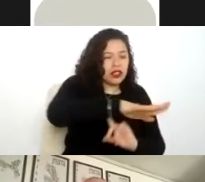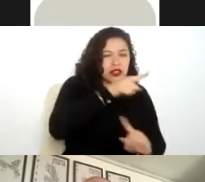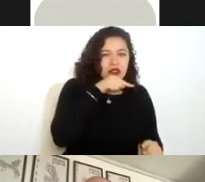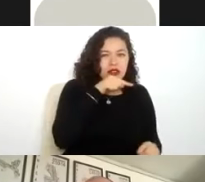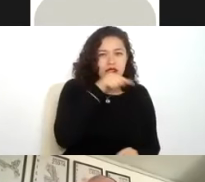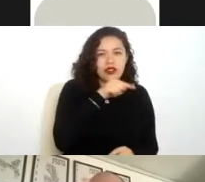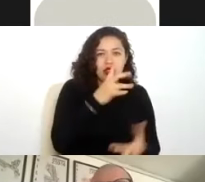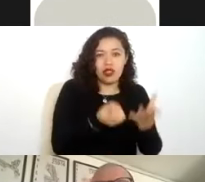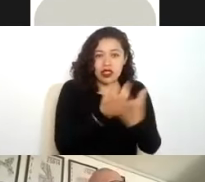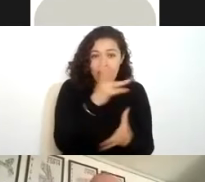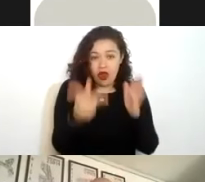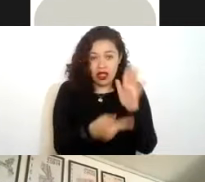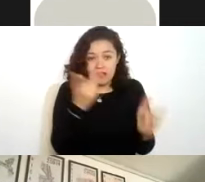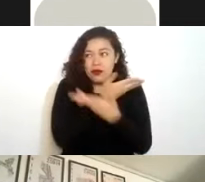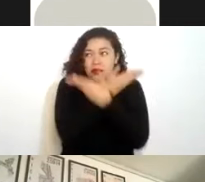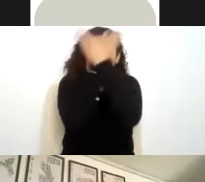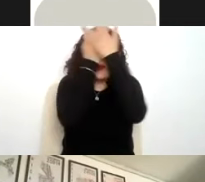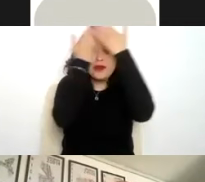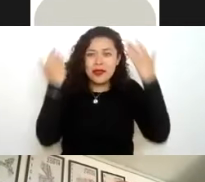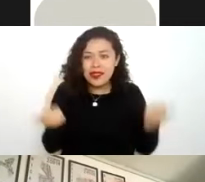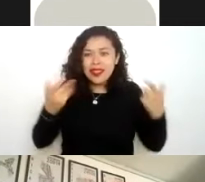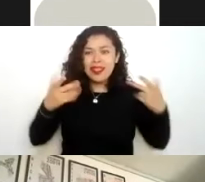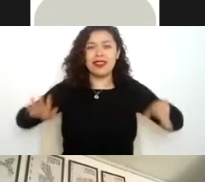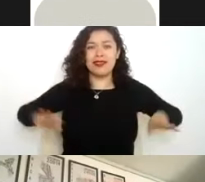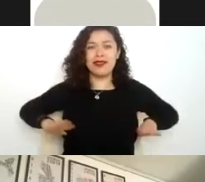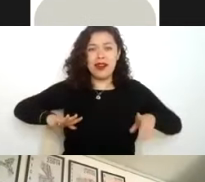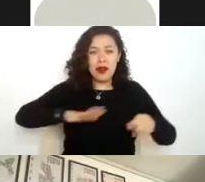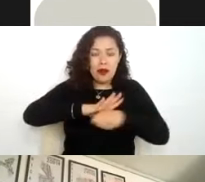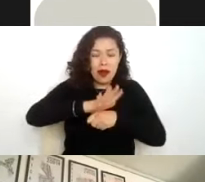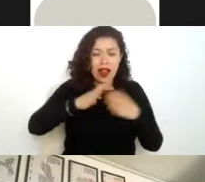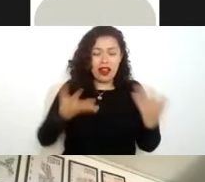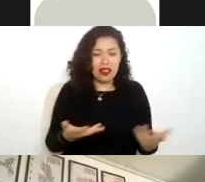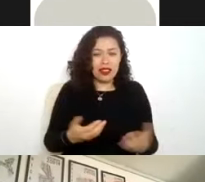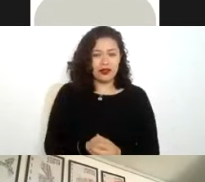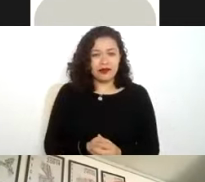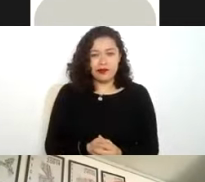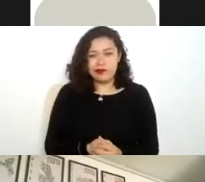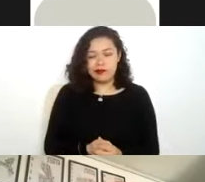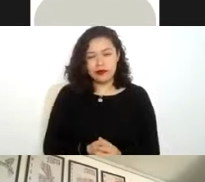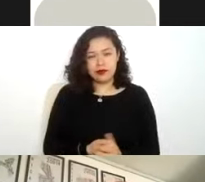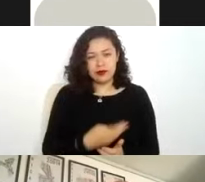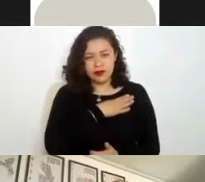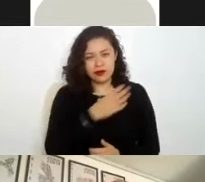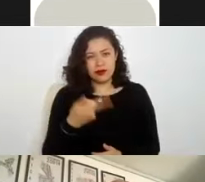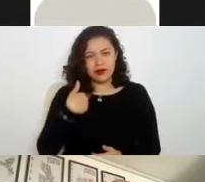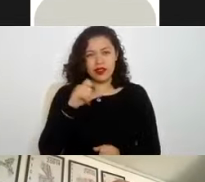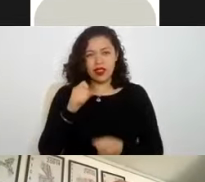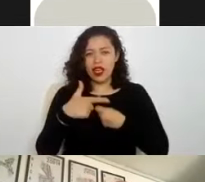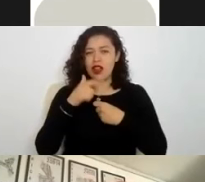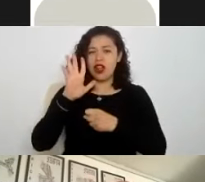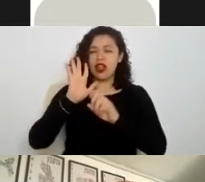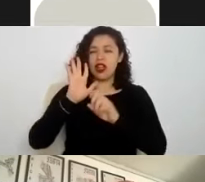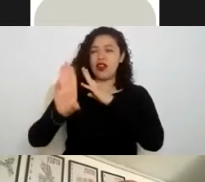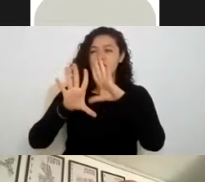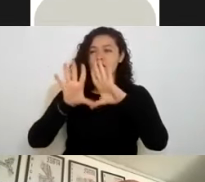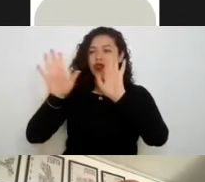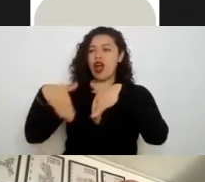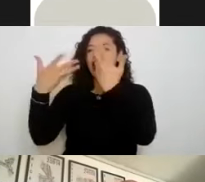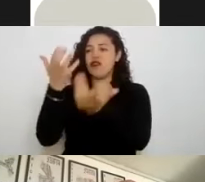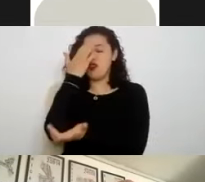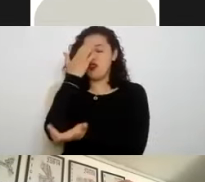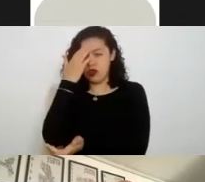va a volver a salir este niño, en qué condiciones, pero pues bueno, por lo menos ya le enseñamos algo del mundo exterior y creo que fue una